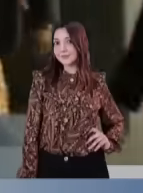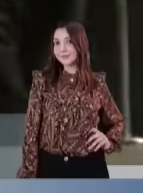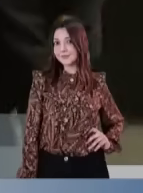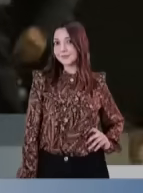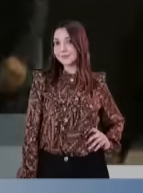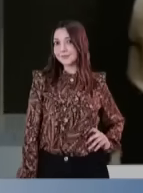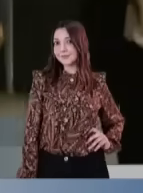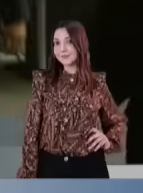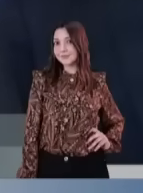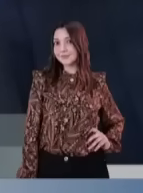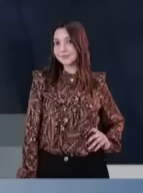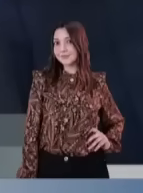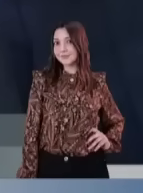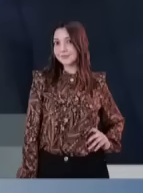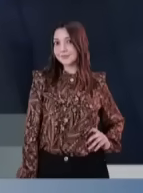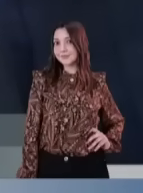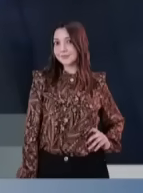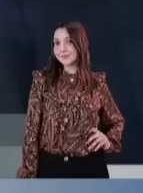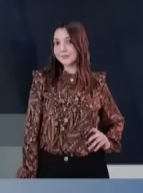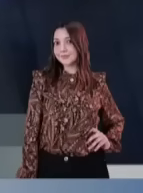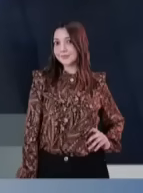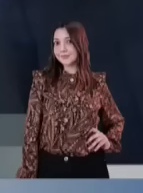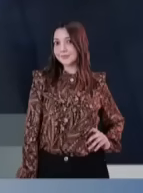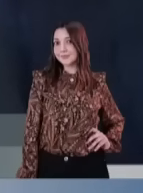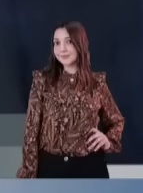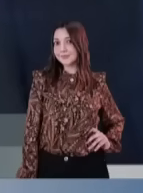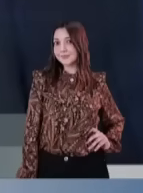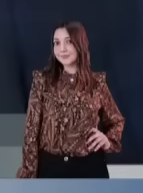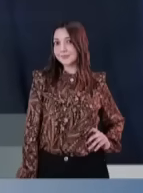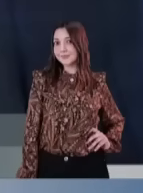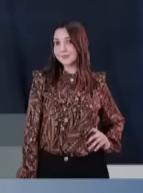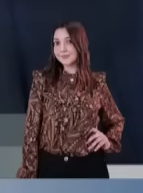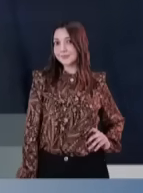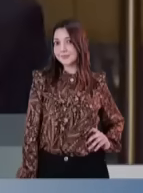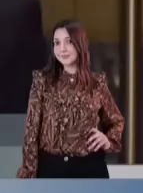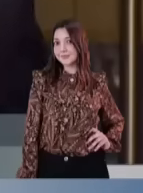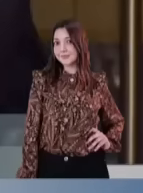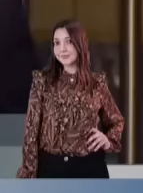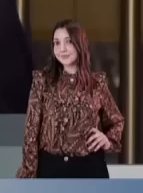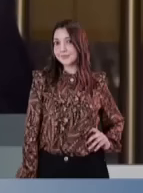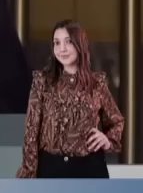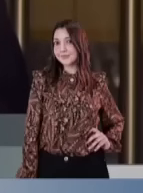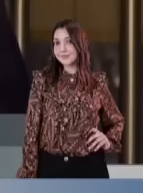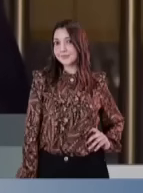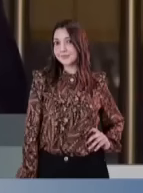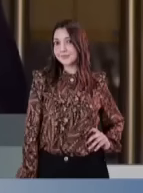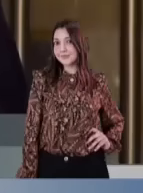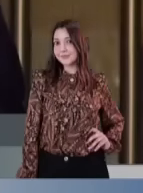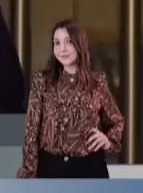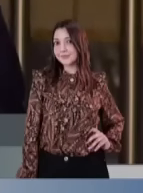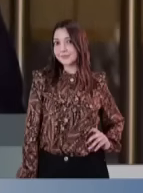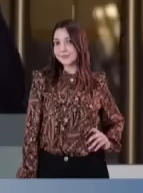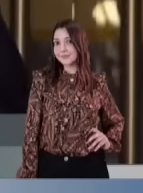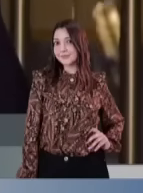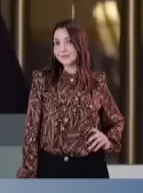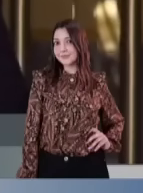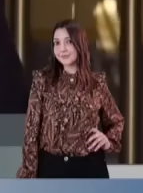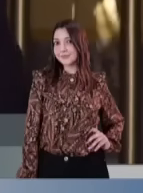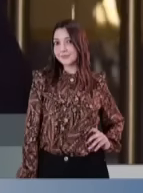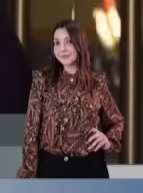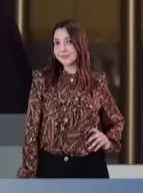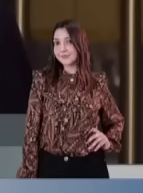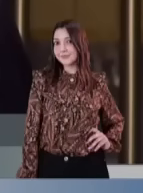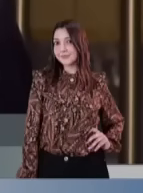Partido Comunista vive una situación particular. Guillermo Tellier, presidente del Partido Comunista, y sabemos lo vertical que es el Partido Comunista en la toma de